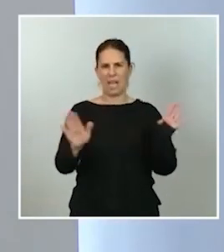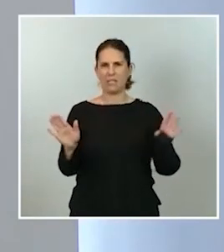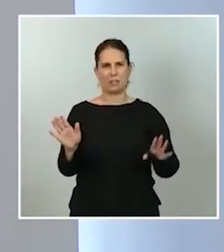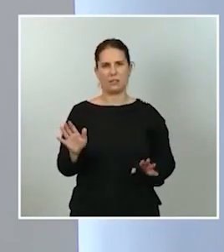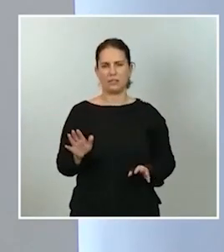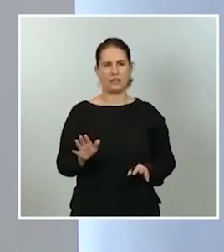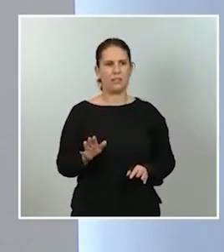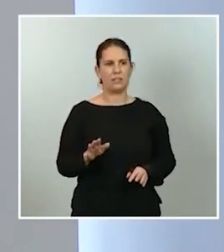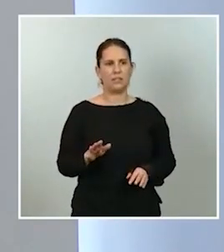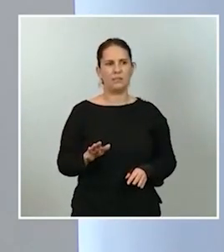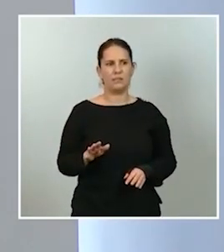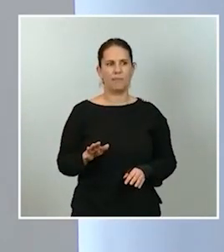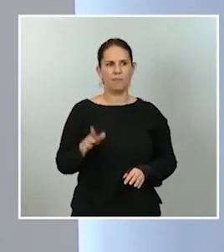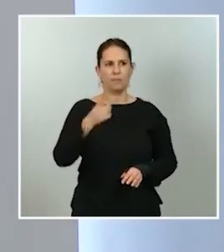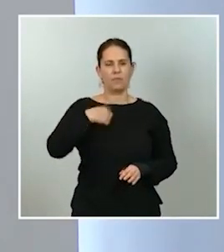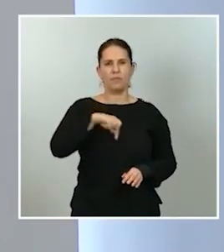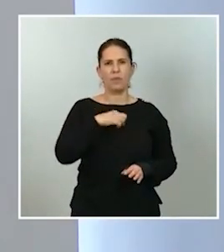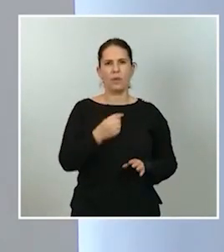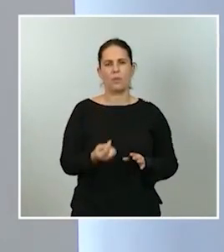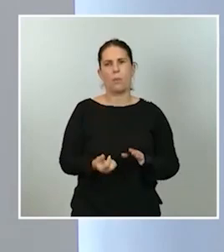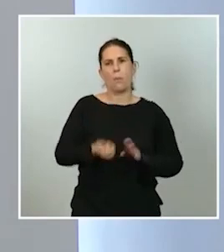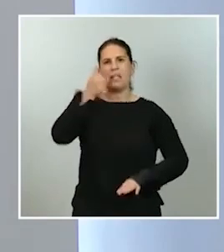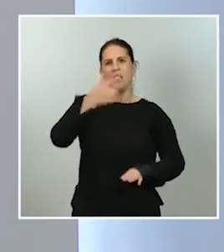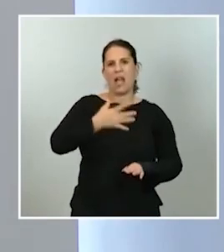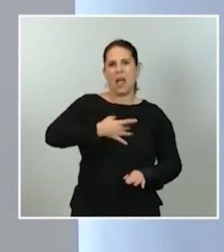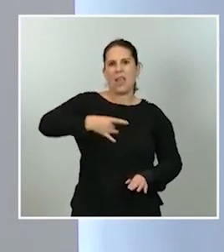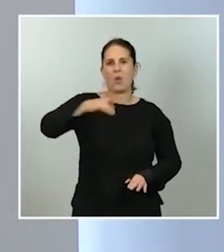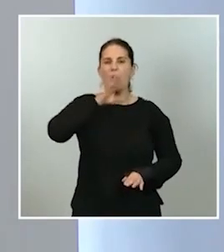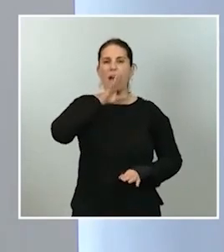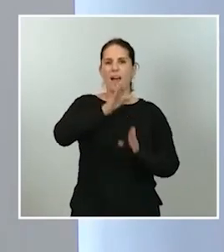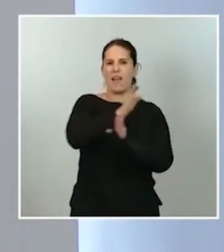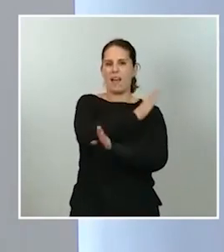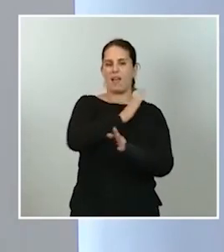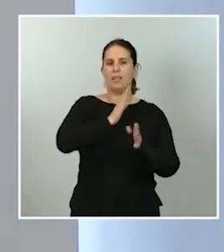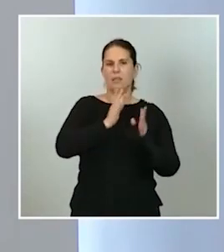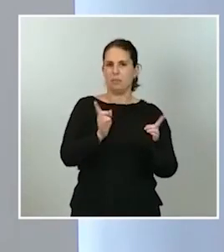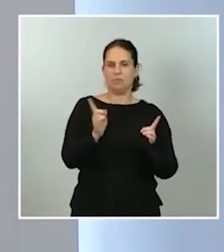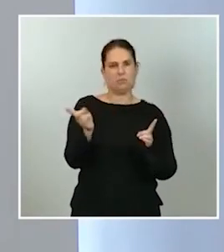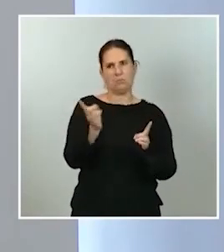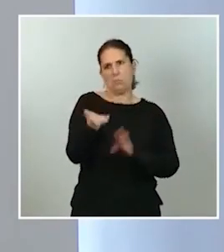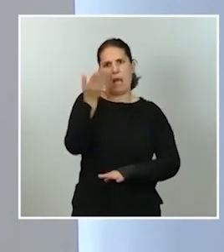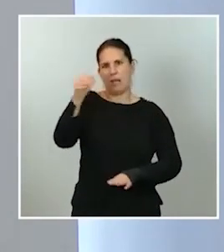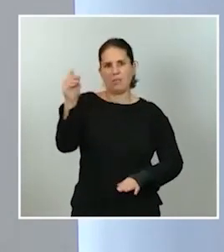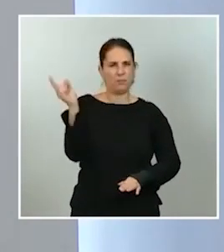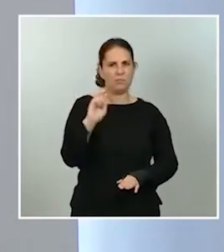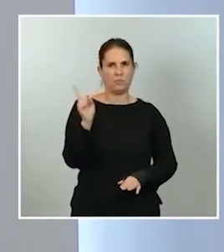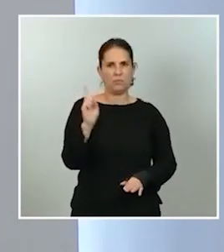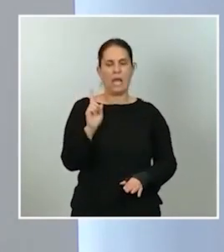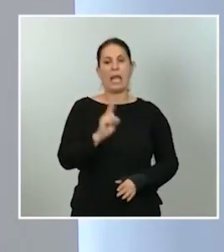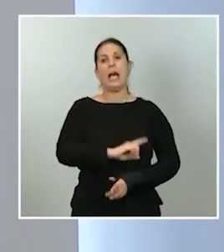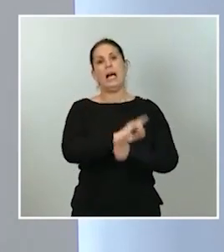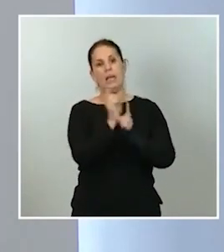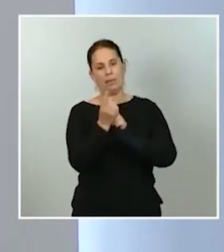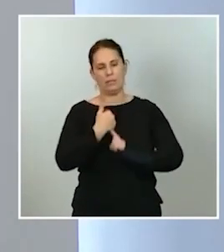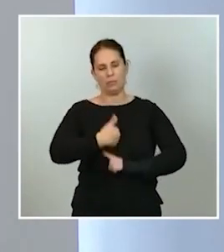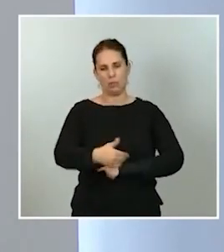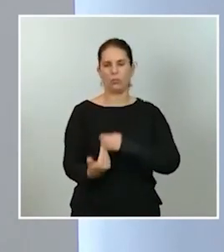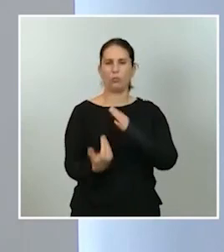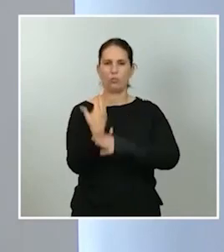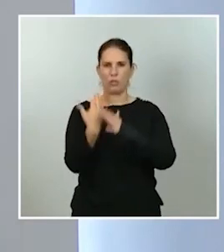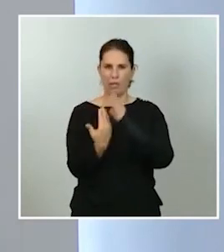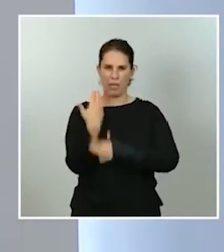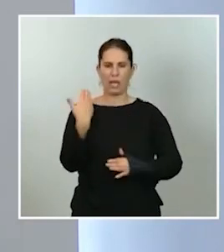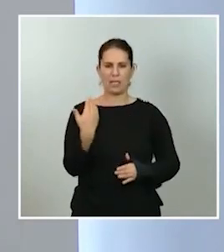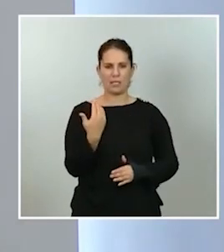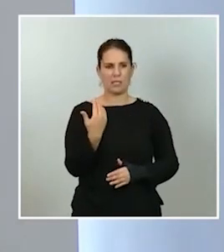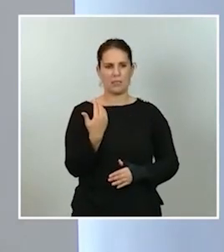La cosa no pinta nada bien. Quizá el Gobierno debería encargarse un poco de eso en vez de desatar guerras entre administraciones. ¿No te parece? Sí,